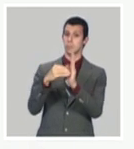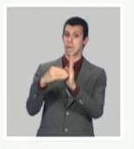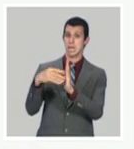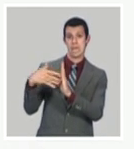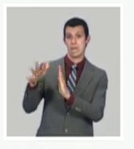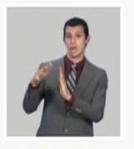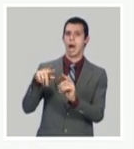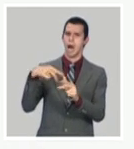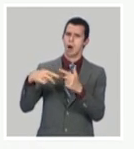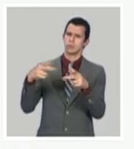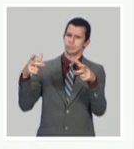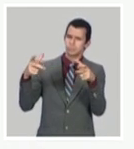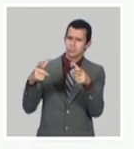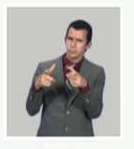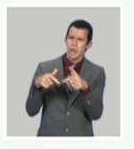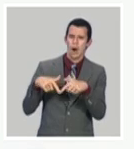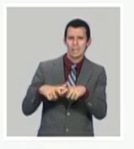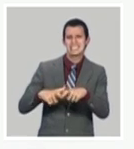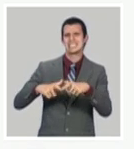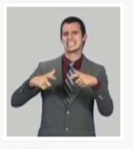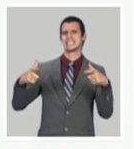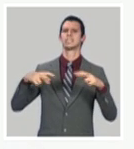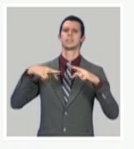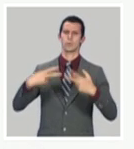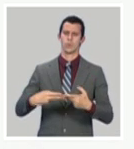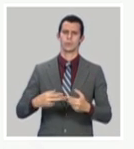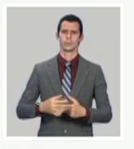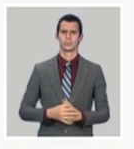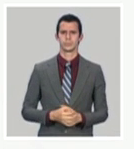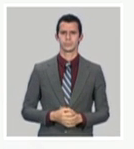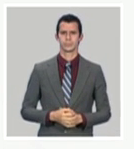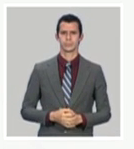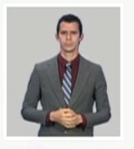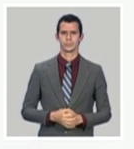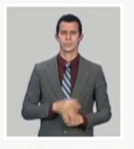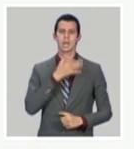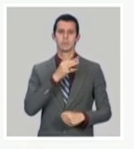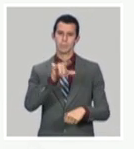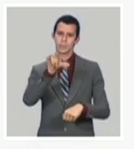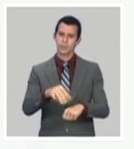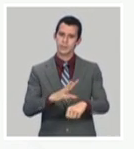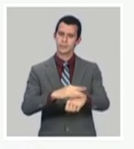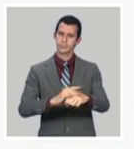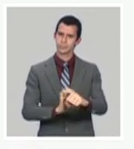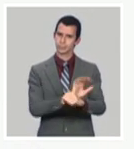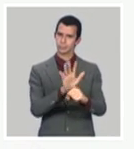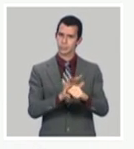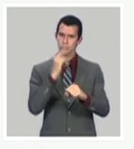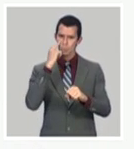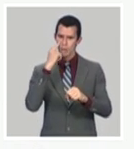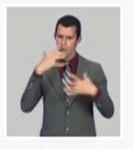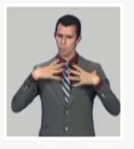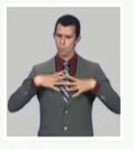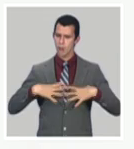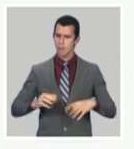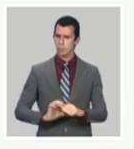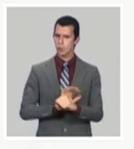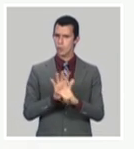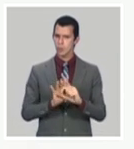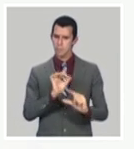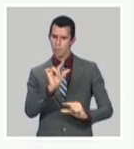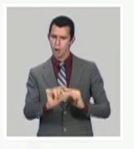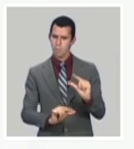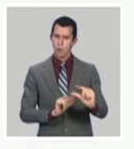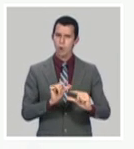el 6,1% de los casos que han estado enfermos, los recuperados. Si bien estamos entre los primeros países en el número de